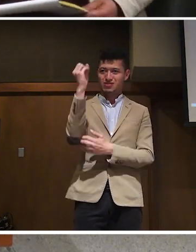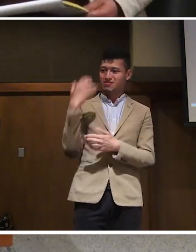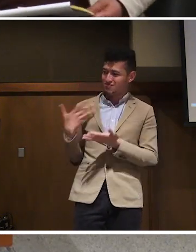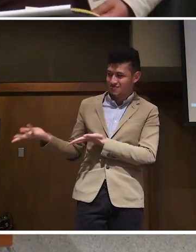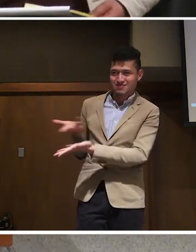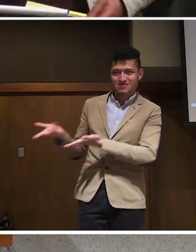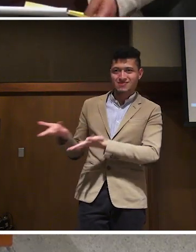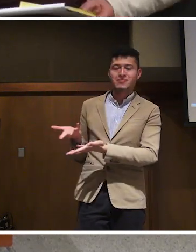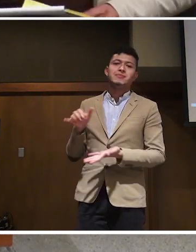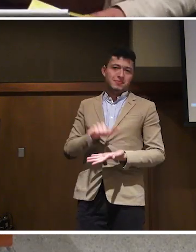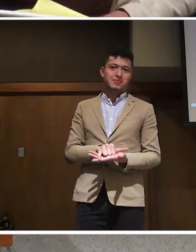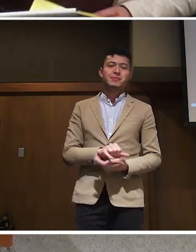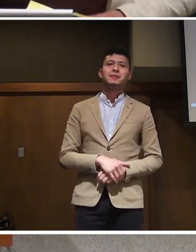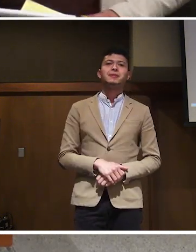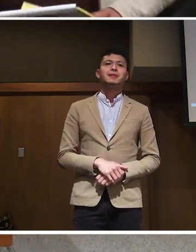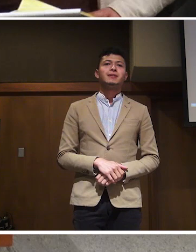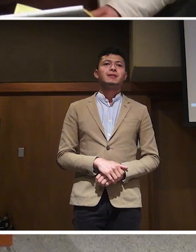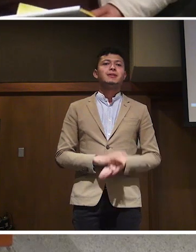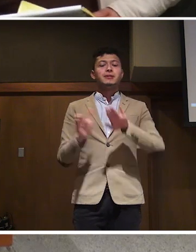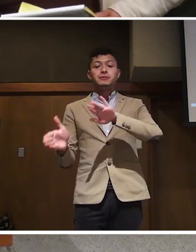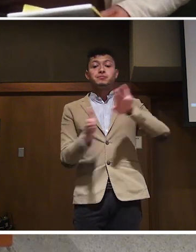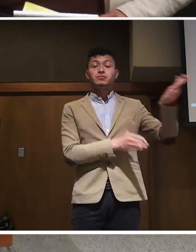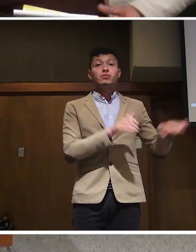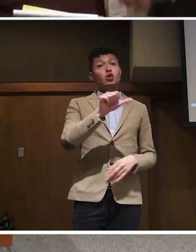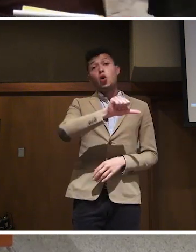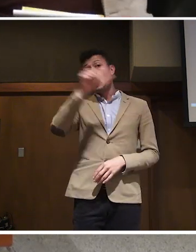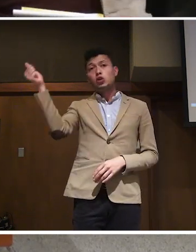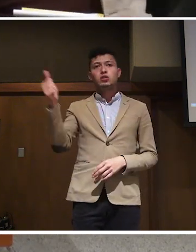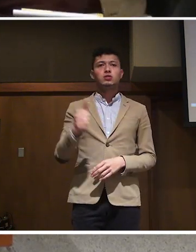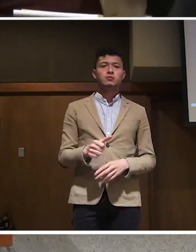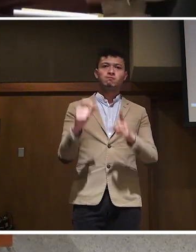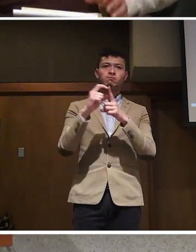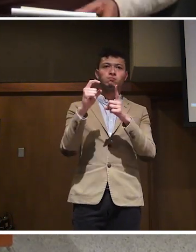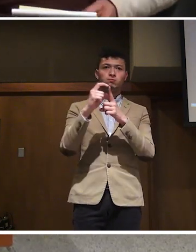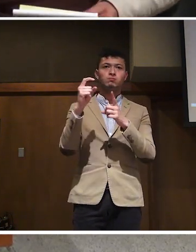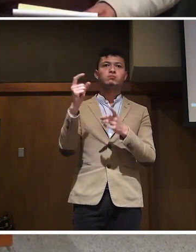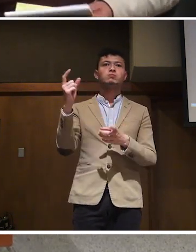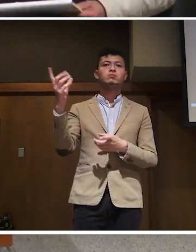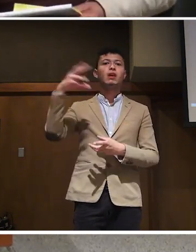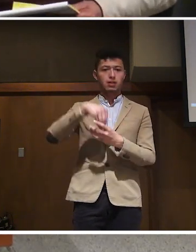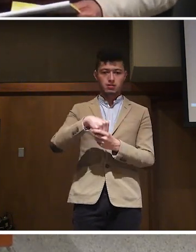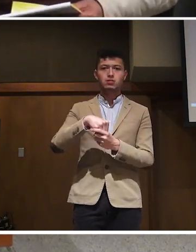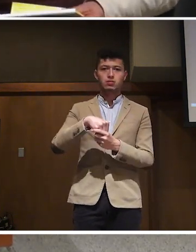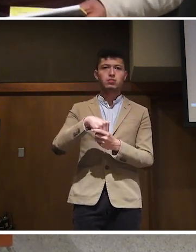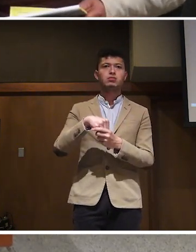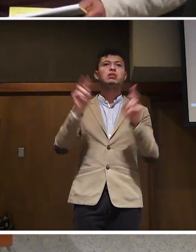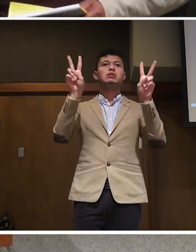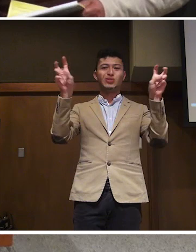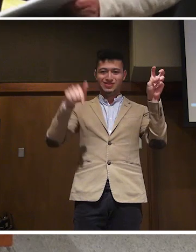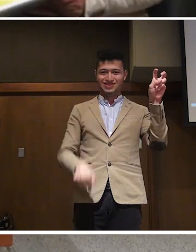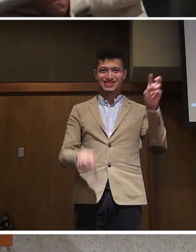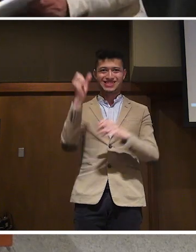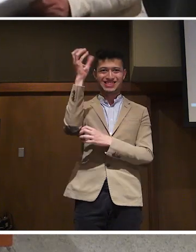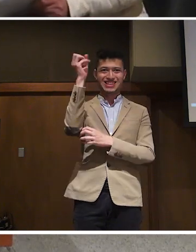conversación. Bueno, ahora el otro término, claro está, que se incluye en el título de esta